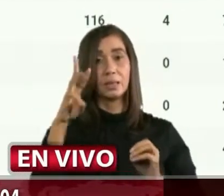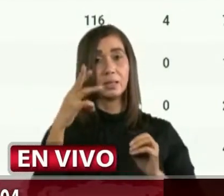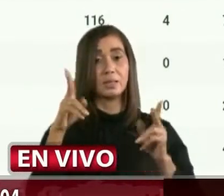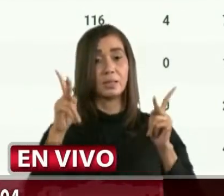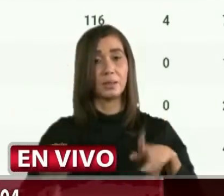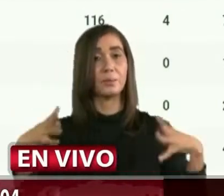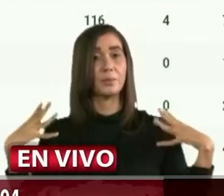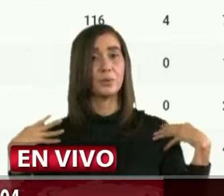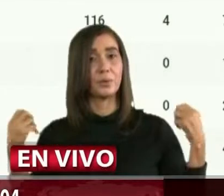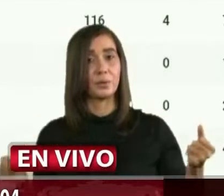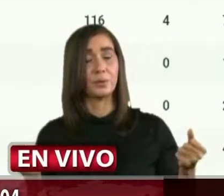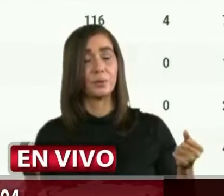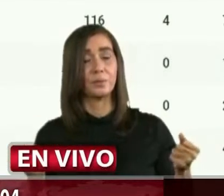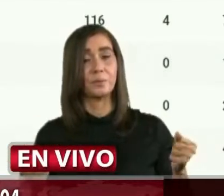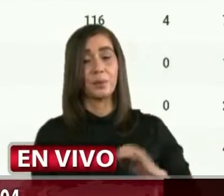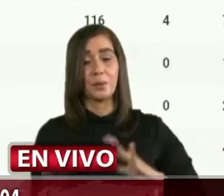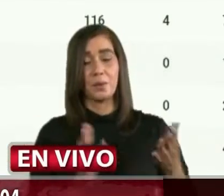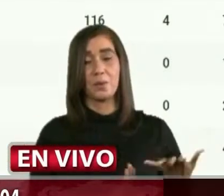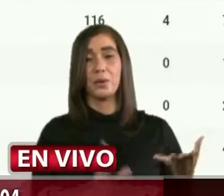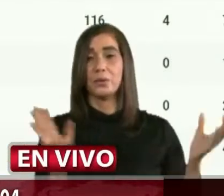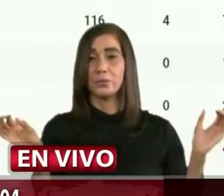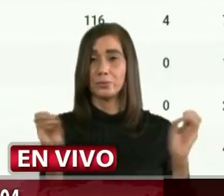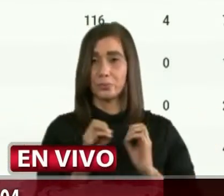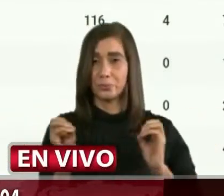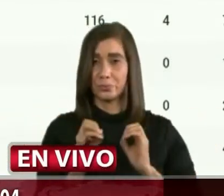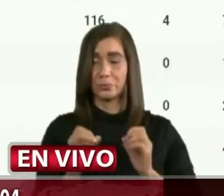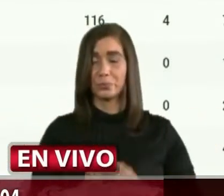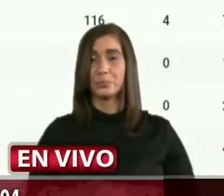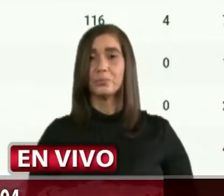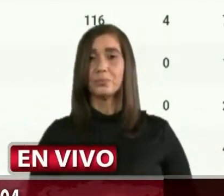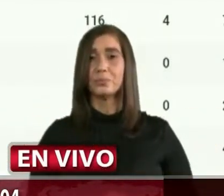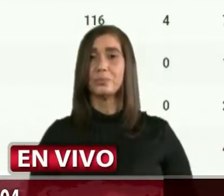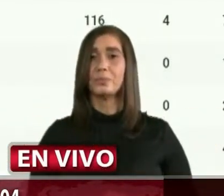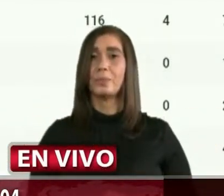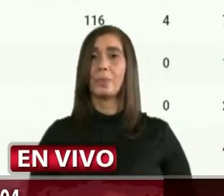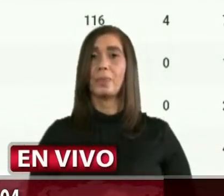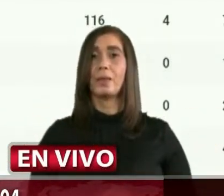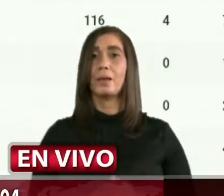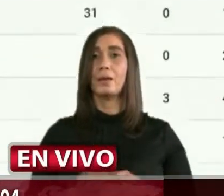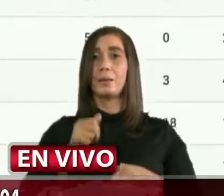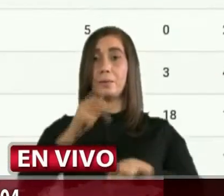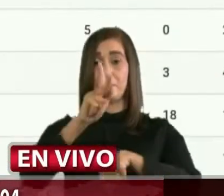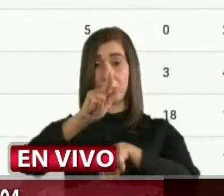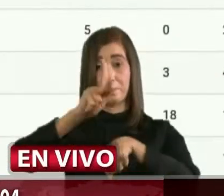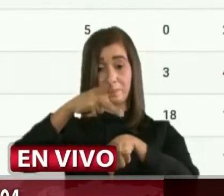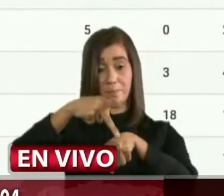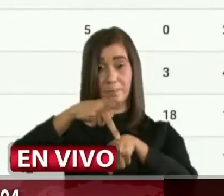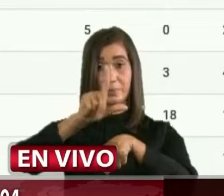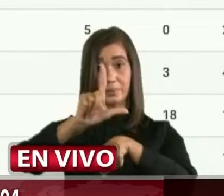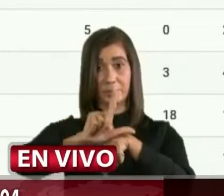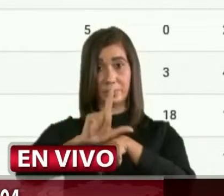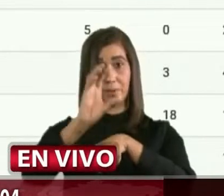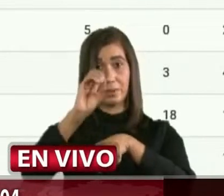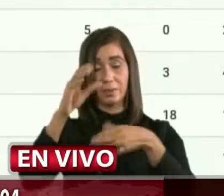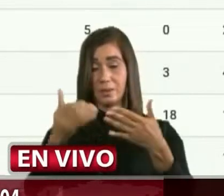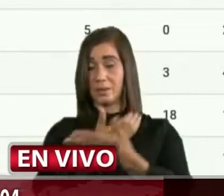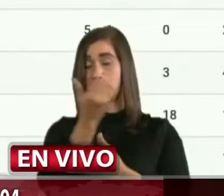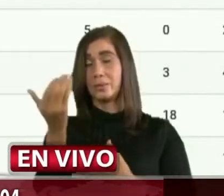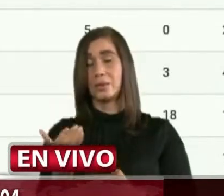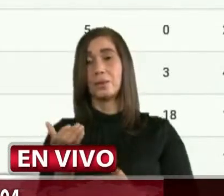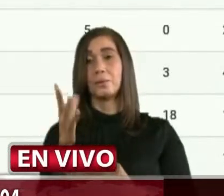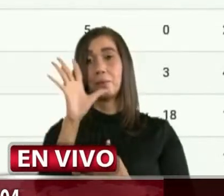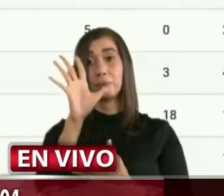16 recuperados, 0 fallecimientos. Pedernales, 0 casos nuevos,